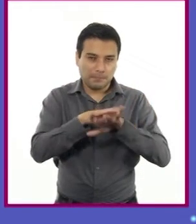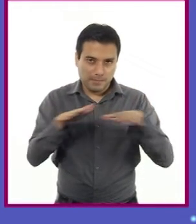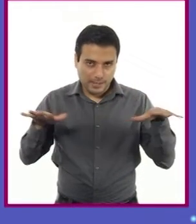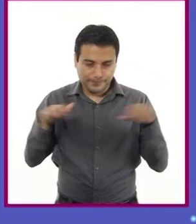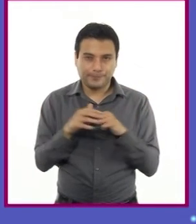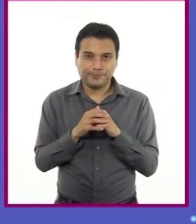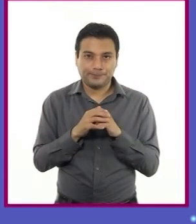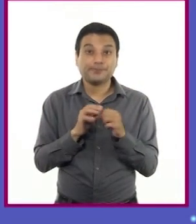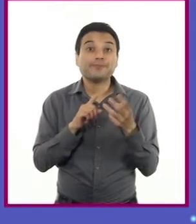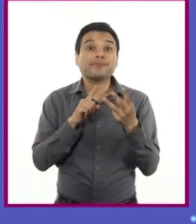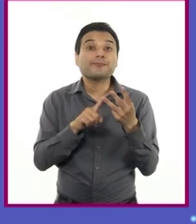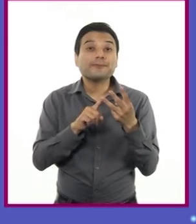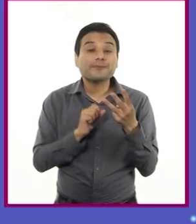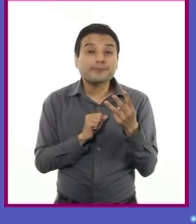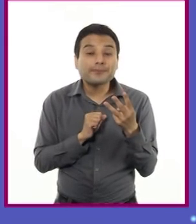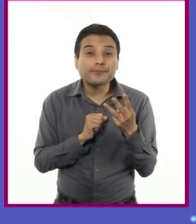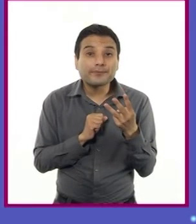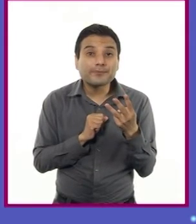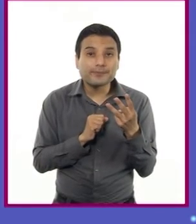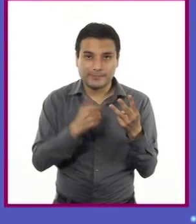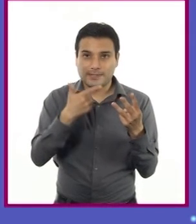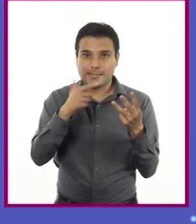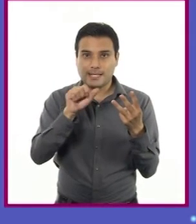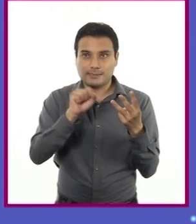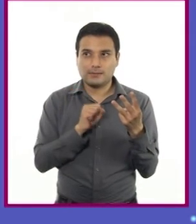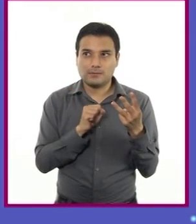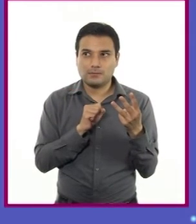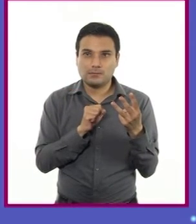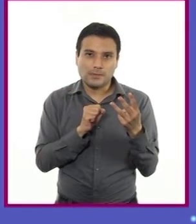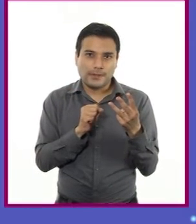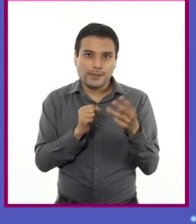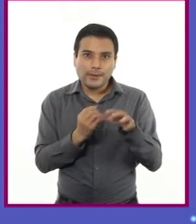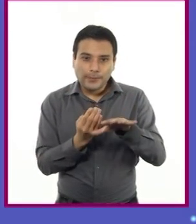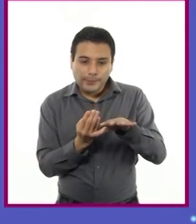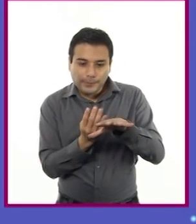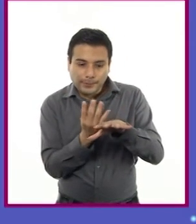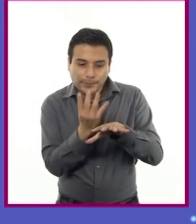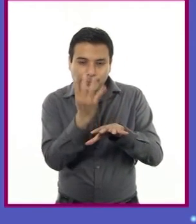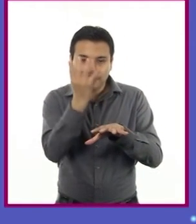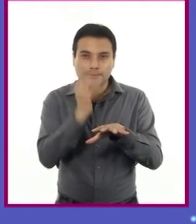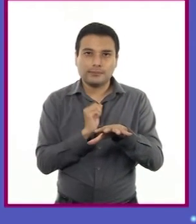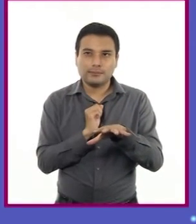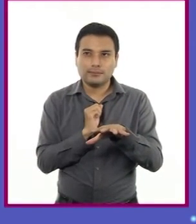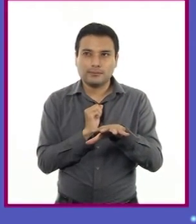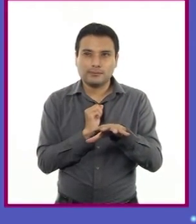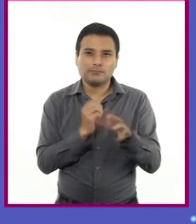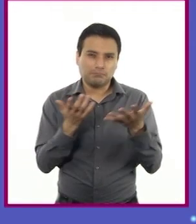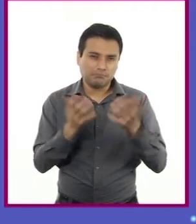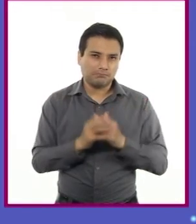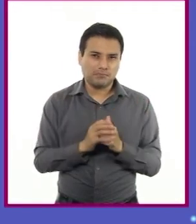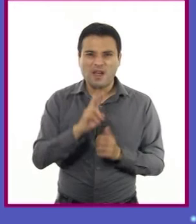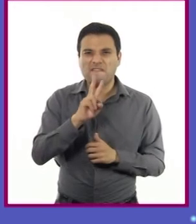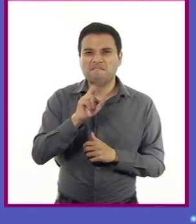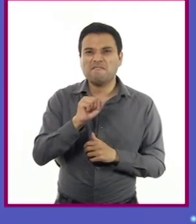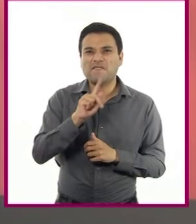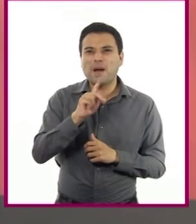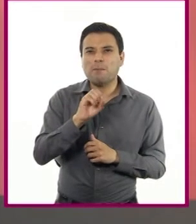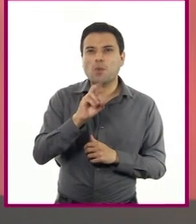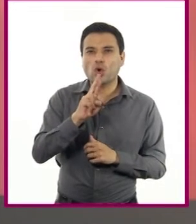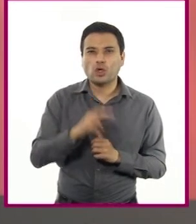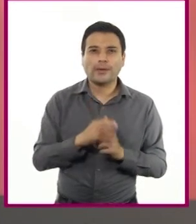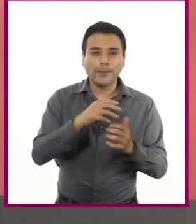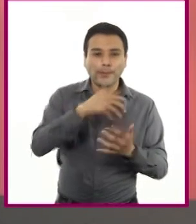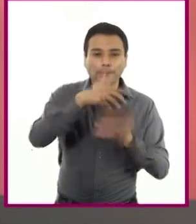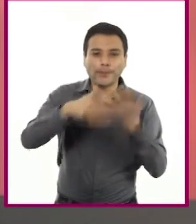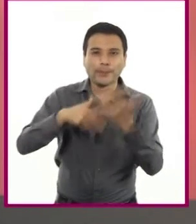Y finalmente, en el estado gaseoso, menciona la evaporación, por lo que lo colocaré vapor. Pues